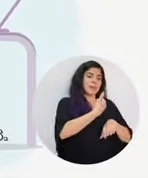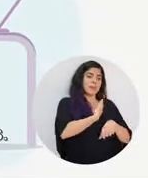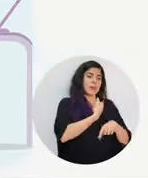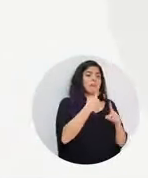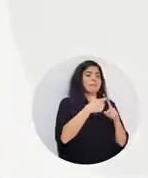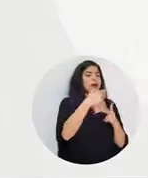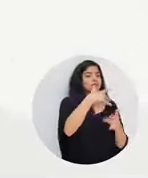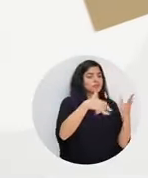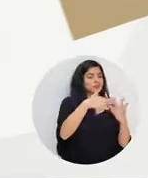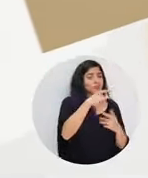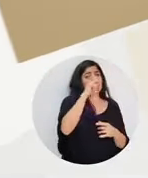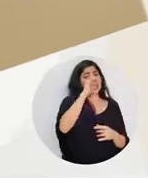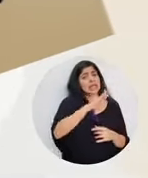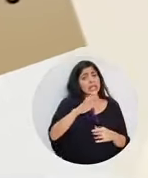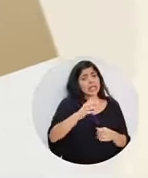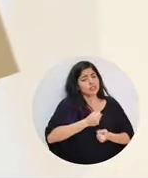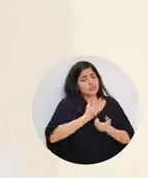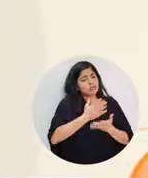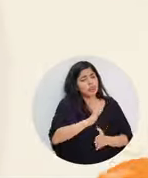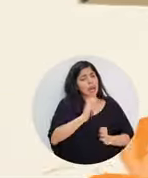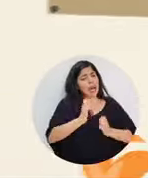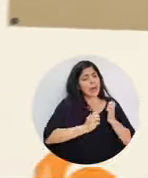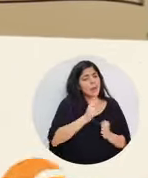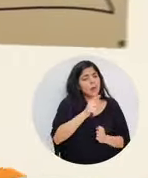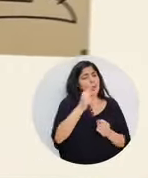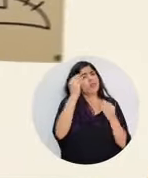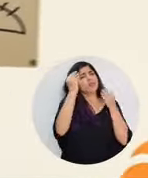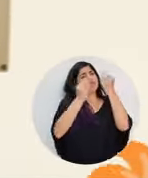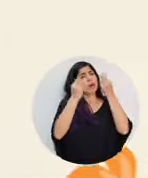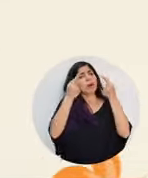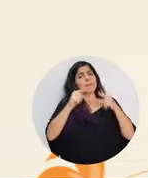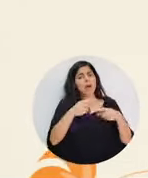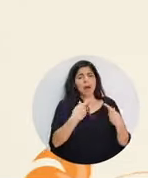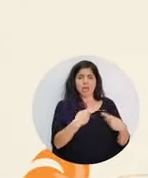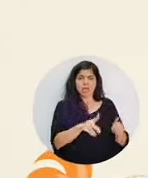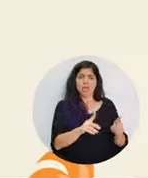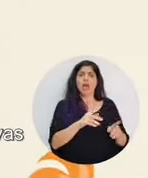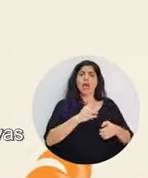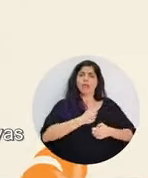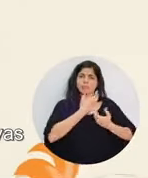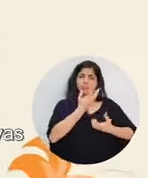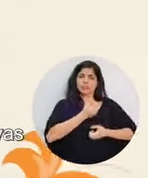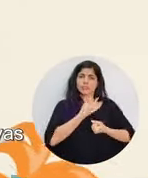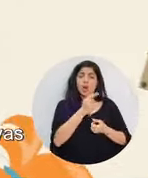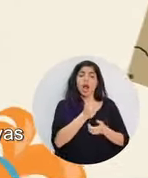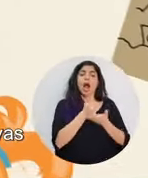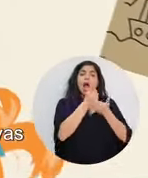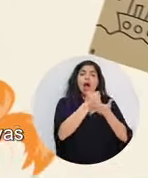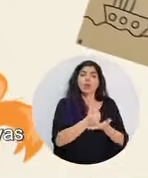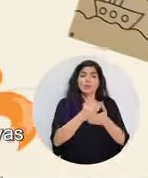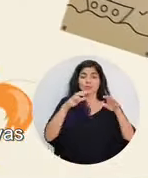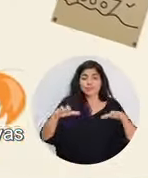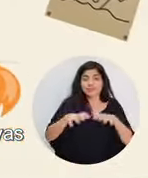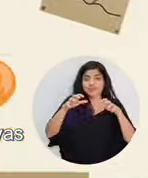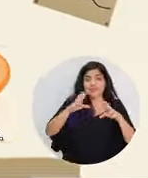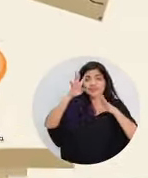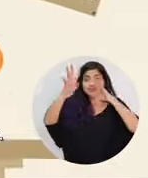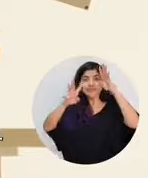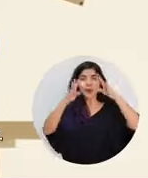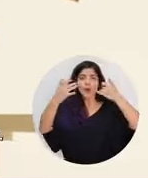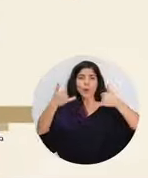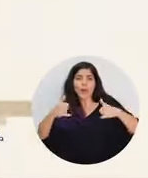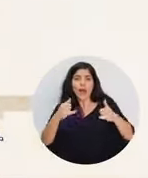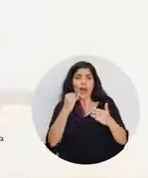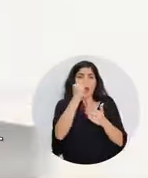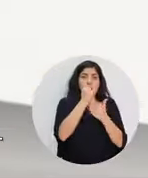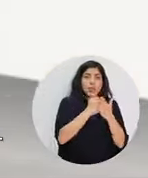suyos. Deje que los niños expresen sus emociones y lo que piensan sobre lo que está sucediendo. Ayúdelos a utilizar las actividades creativas como el